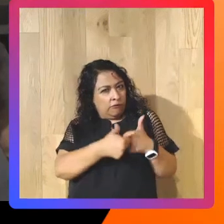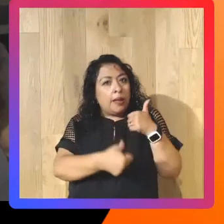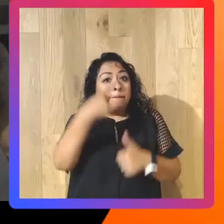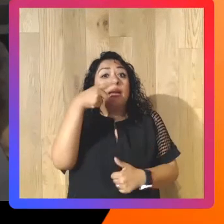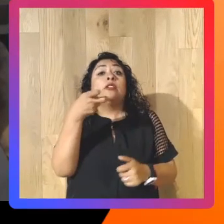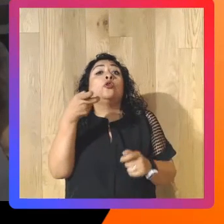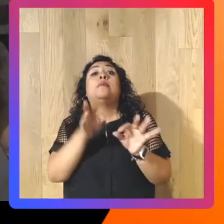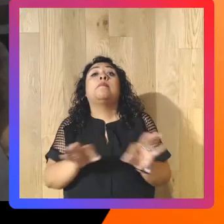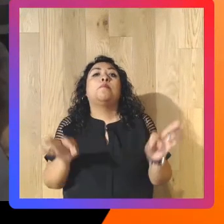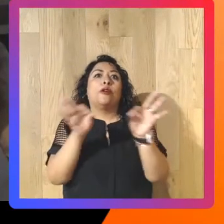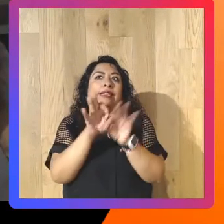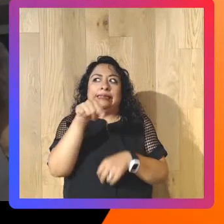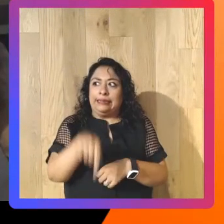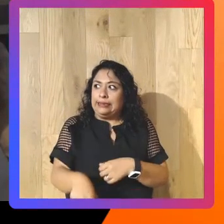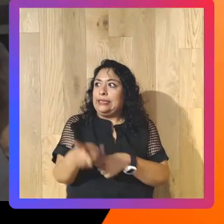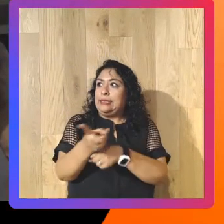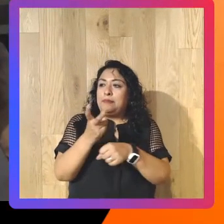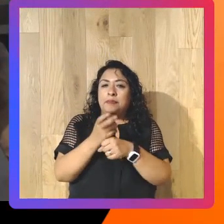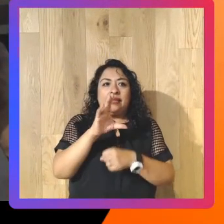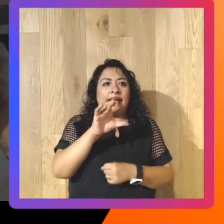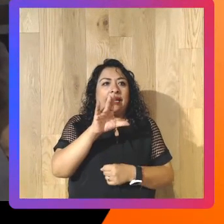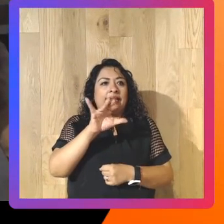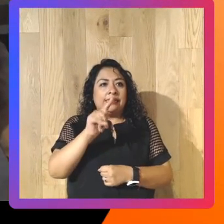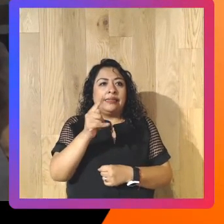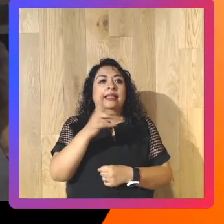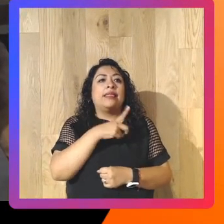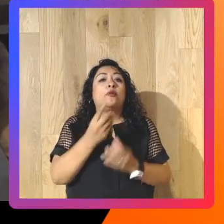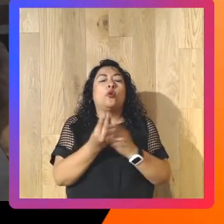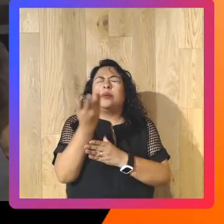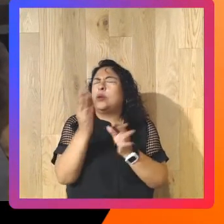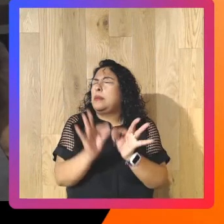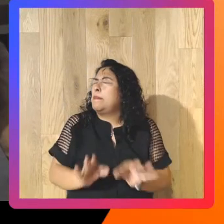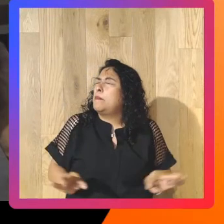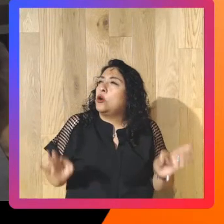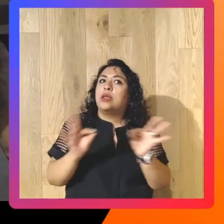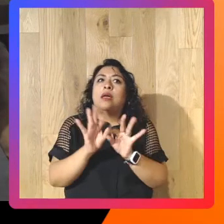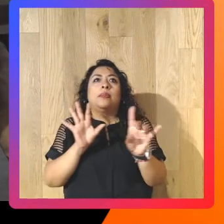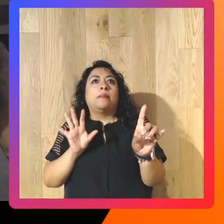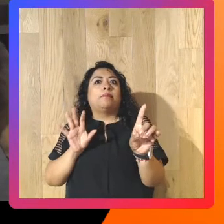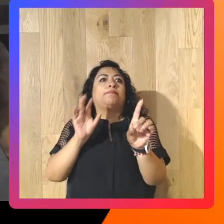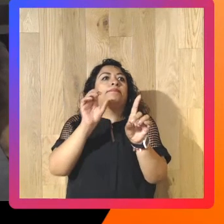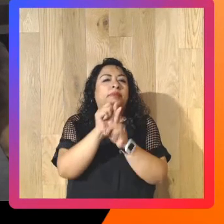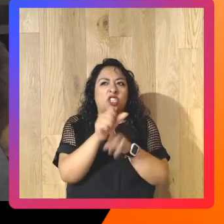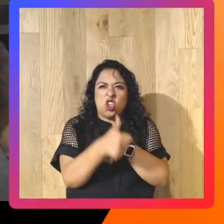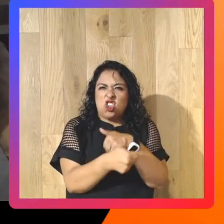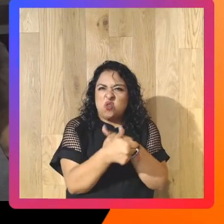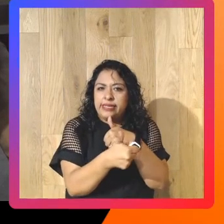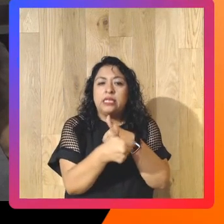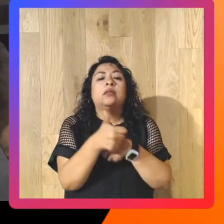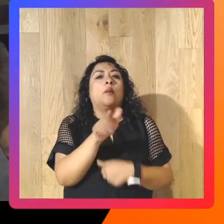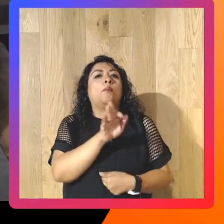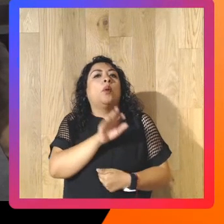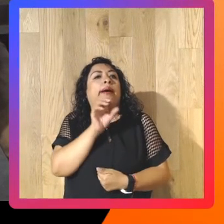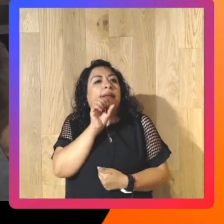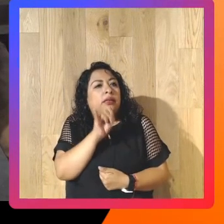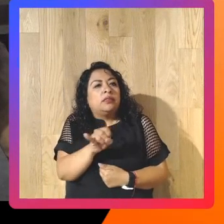precisamente el énfasis que nos invita Canacintra a poner en innovación es fundamental. Es decir, lograr esas ventajas competitivas que nos